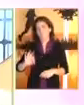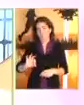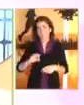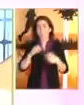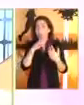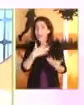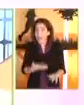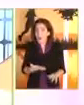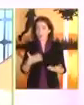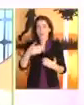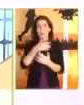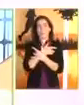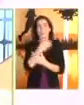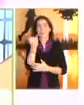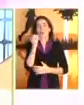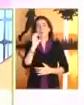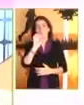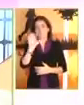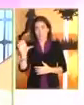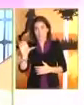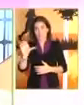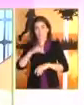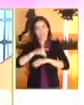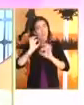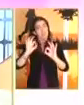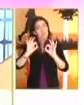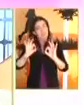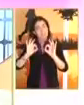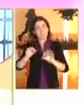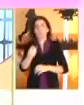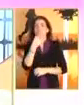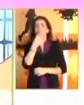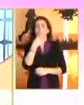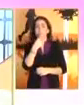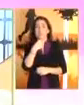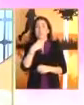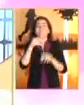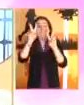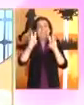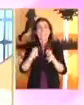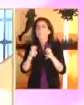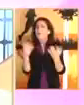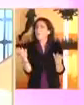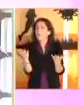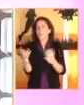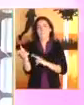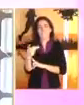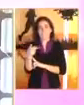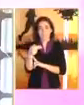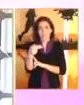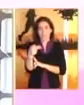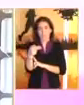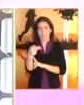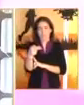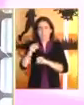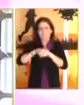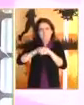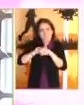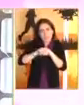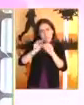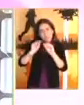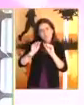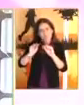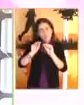José Castro, nuestra médico especialista en nutrición, y hoy va a hablar del pescado, sus propiedades, que